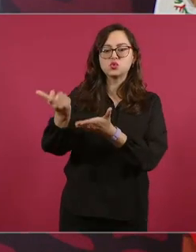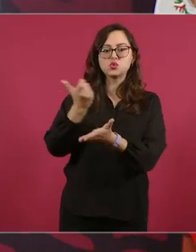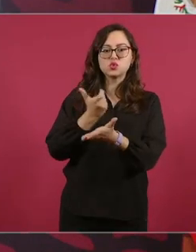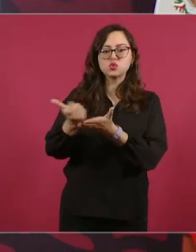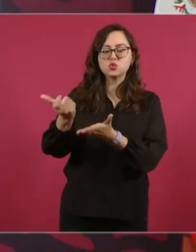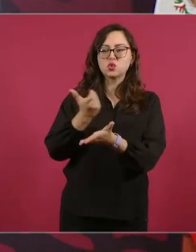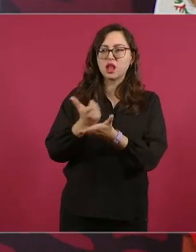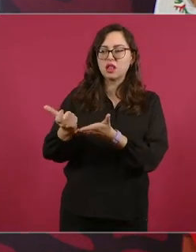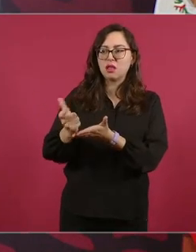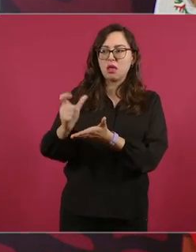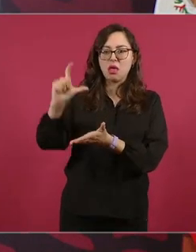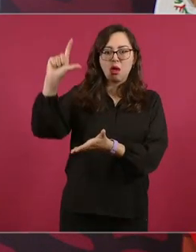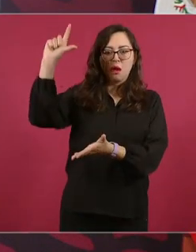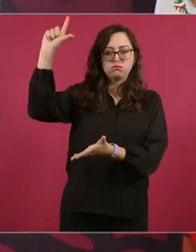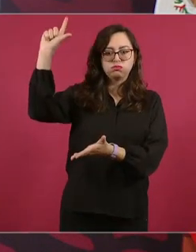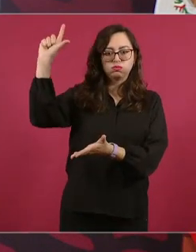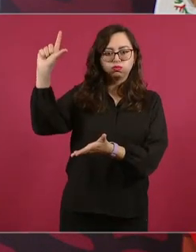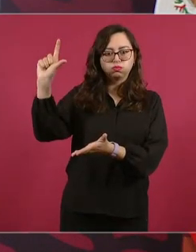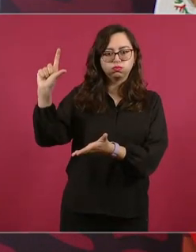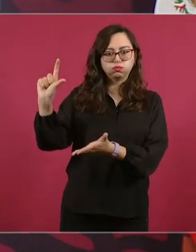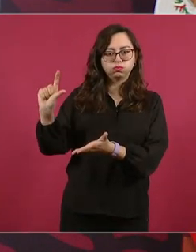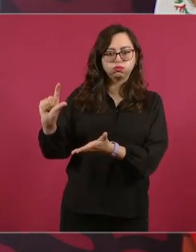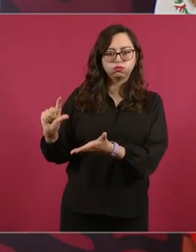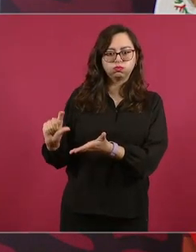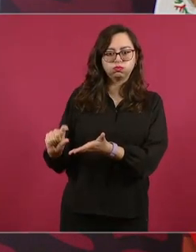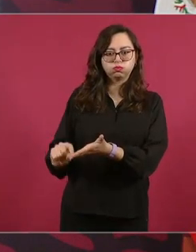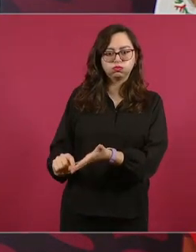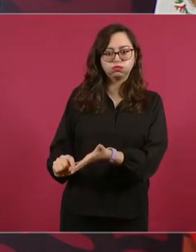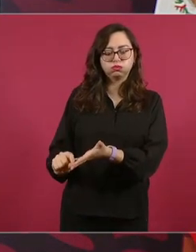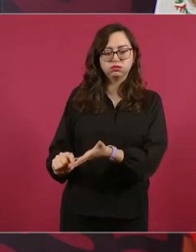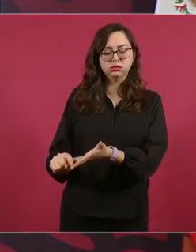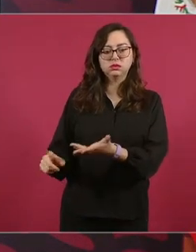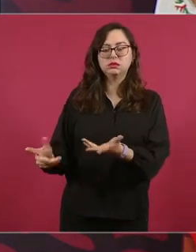empiezan a sostener de que en China